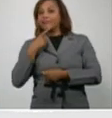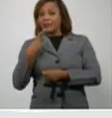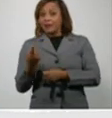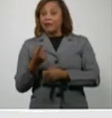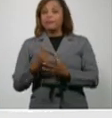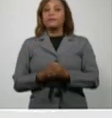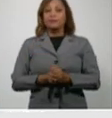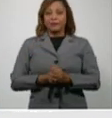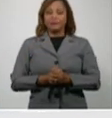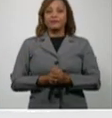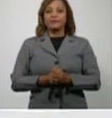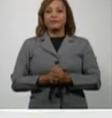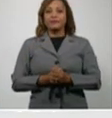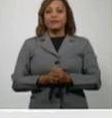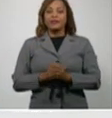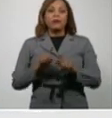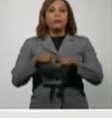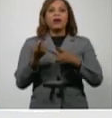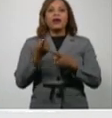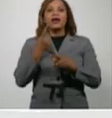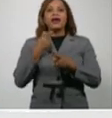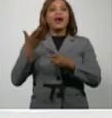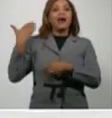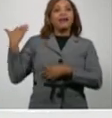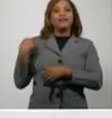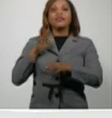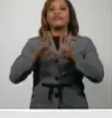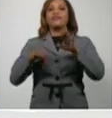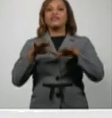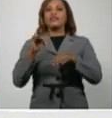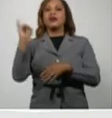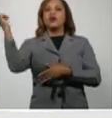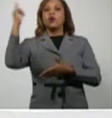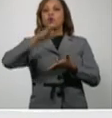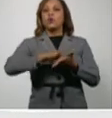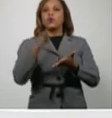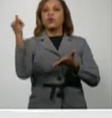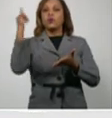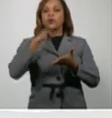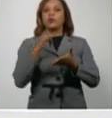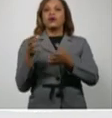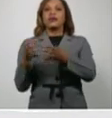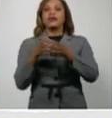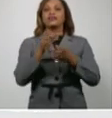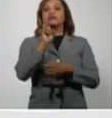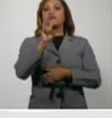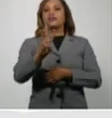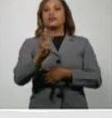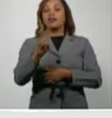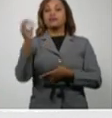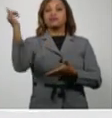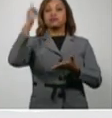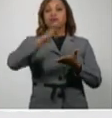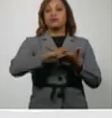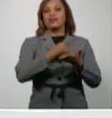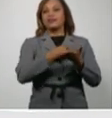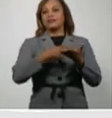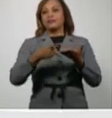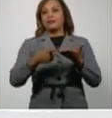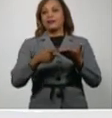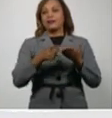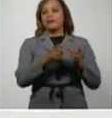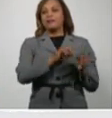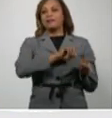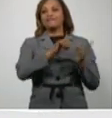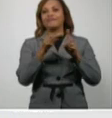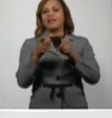el territorio tenía que depender de los 3 vuelos que él plantea, pero que son 3 vuelos semanales para enviar aquí a